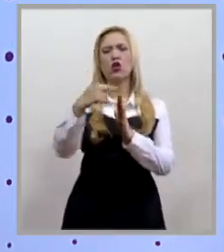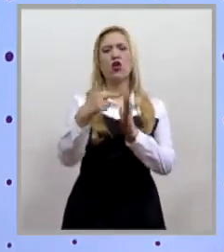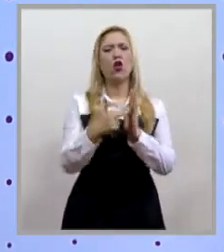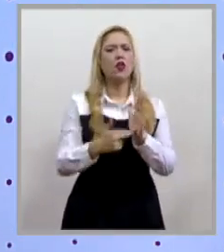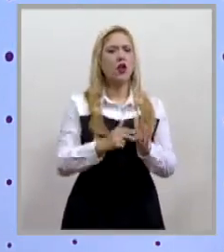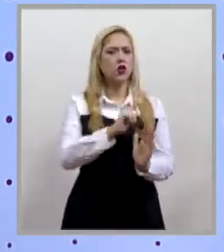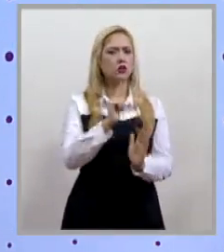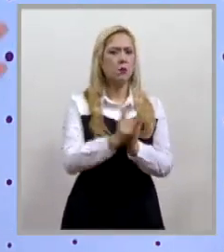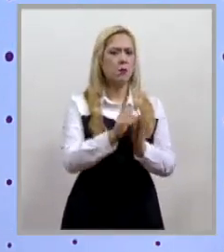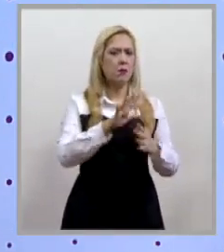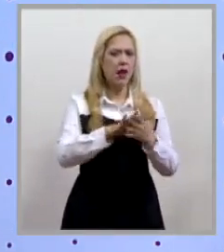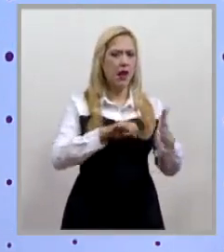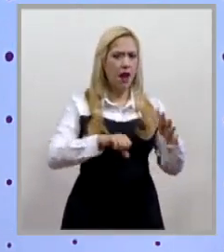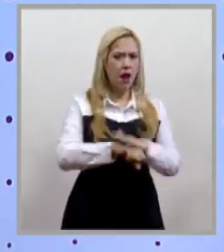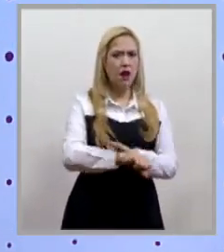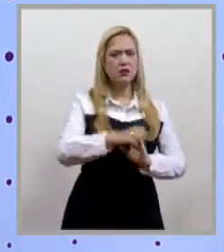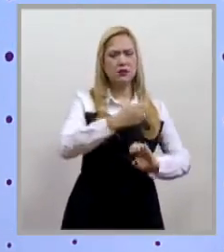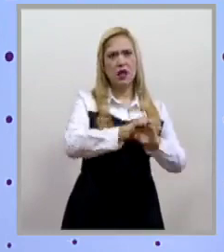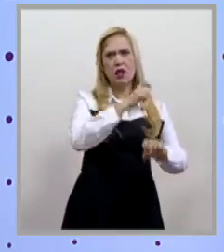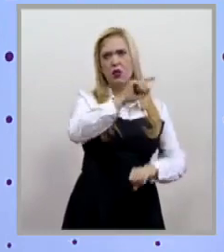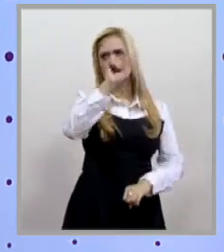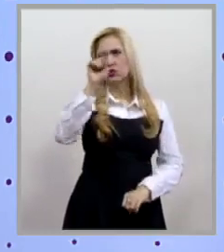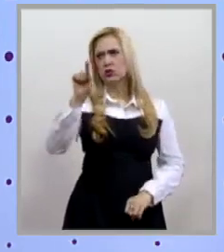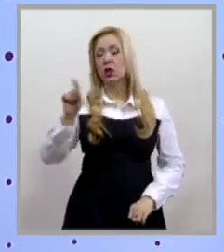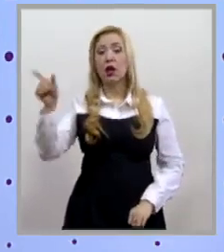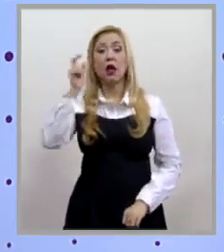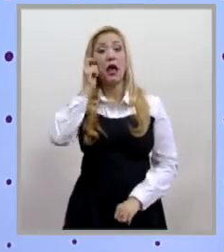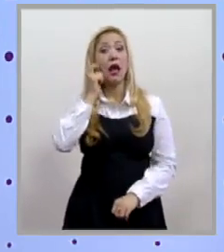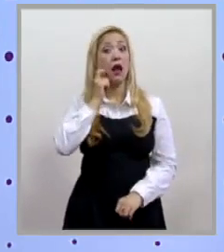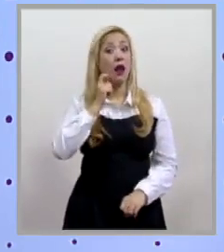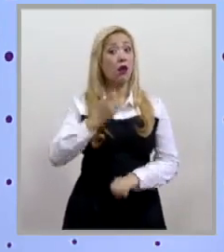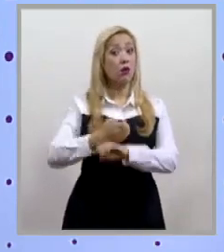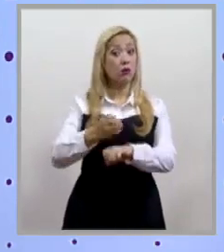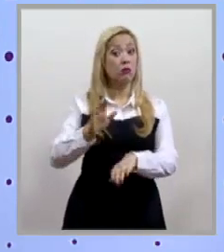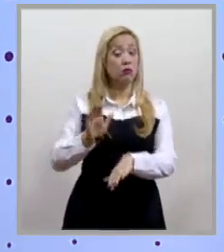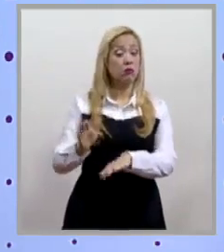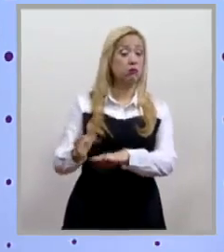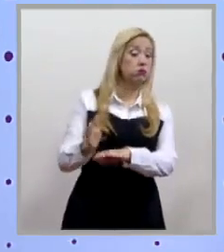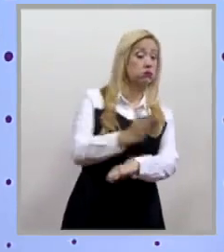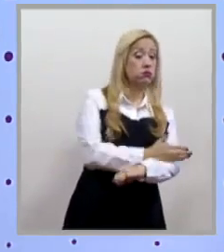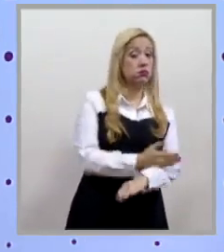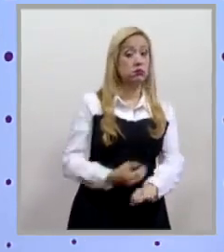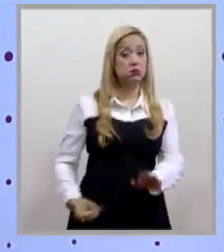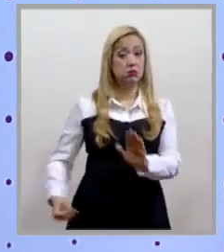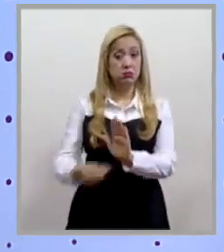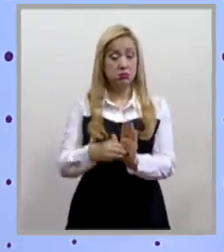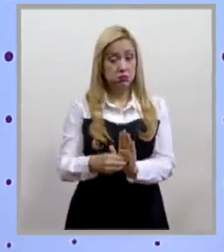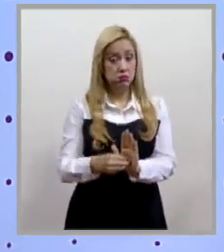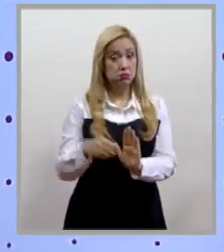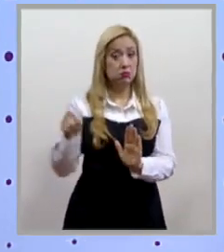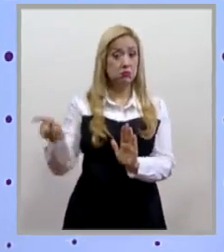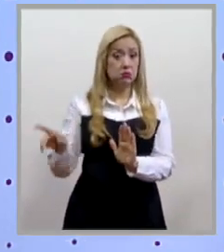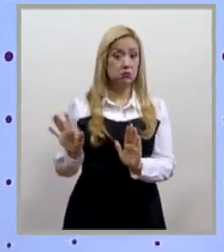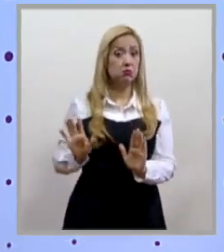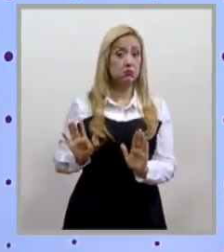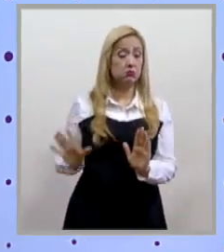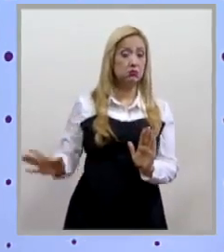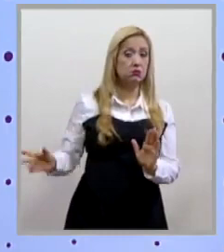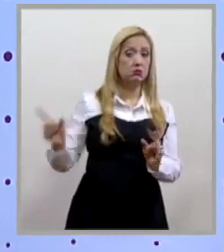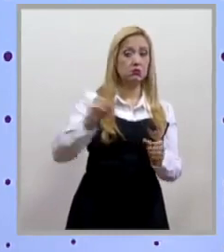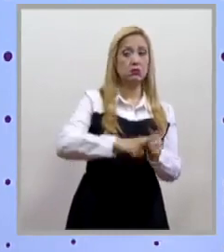de las entidades, inclusive por ahí una Guerrero se anticipó a la incorporación del tipo penal a nivel federal.